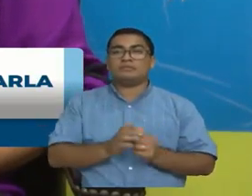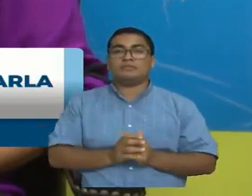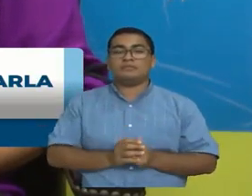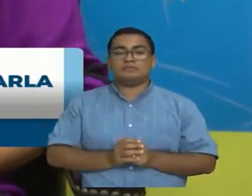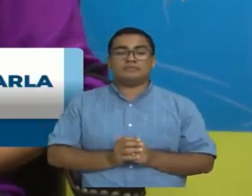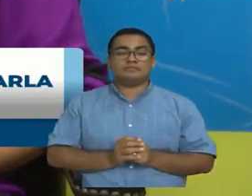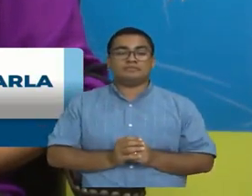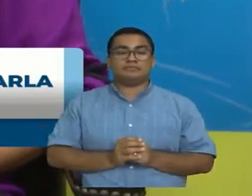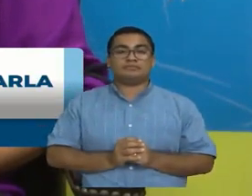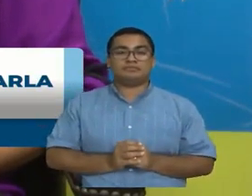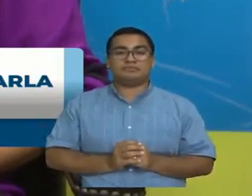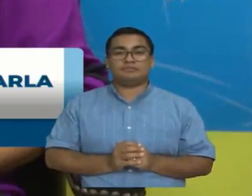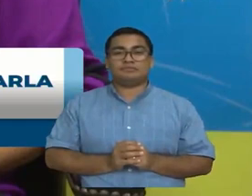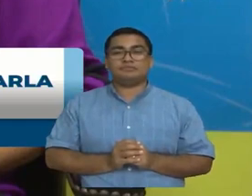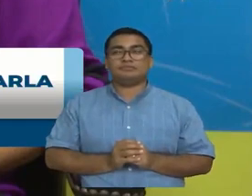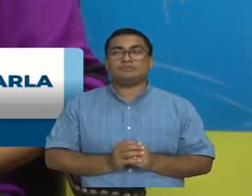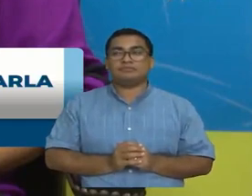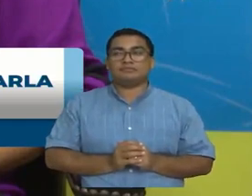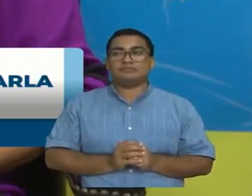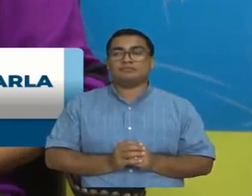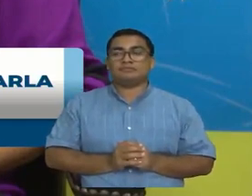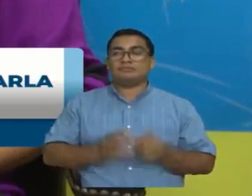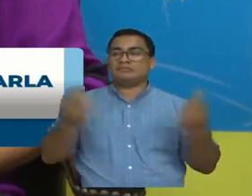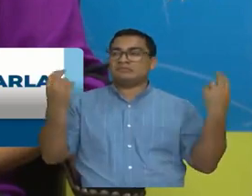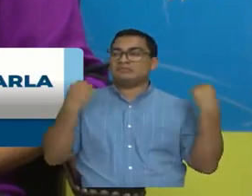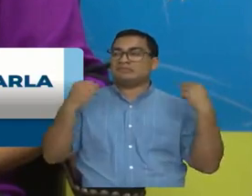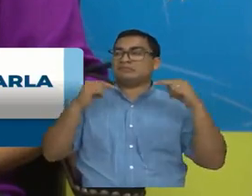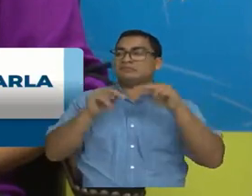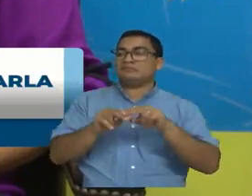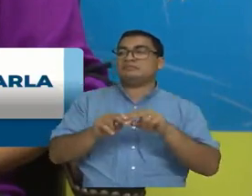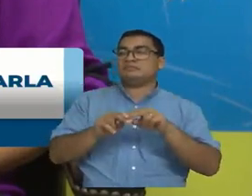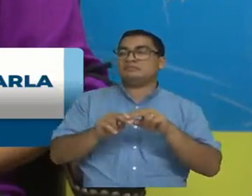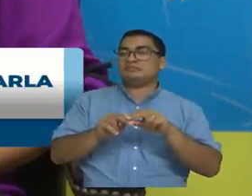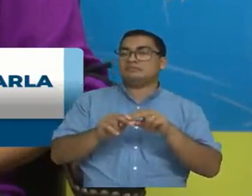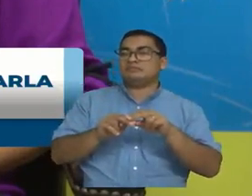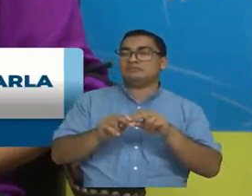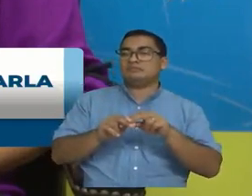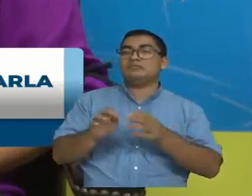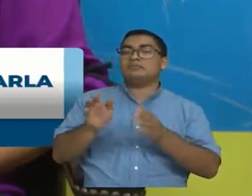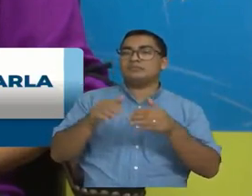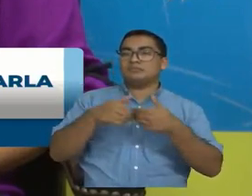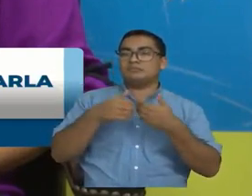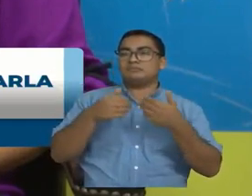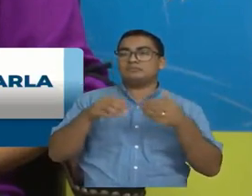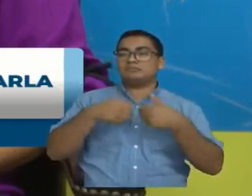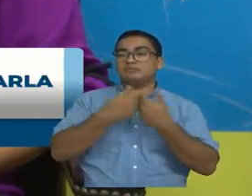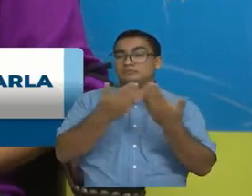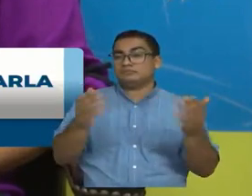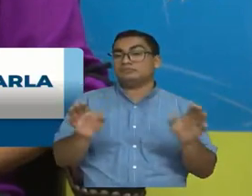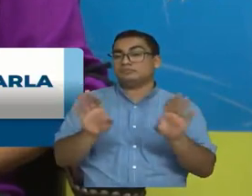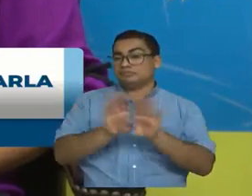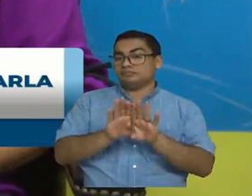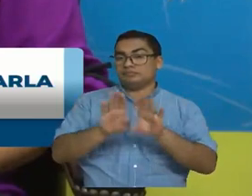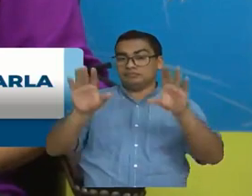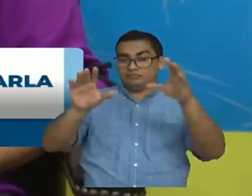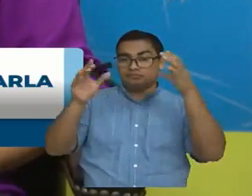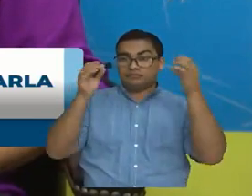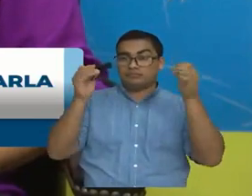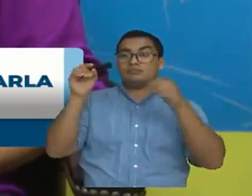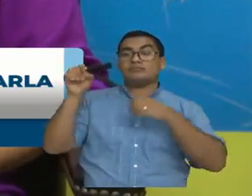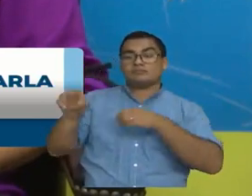Nosotros orientamos a los maestros que tienen integrados pues en aulas de clase diagnósticos de